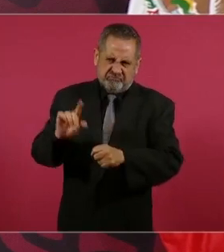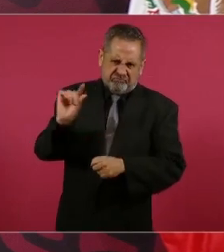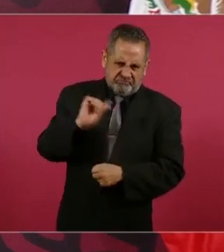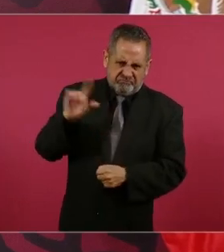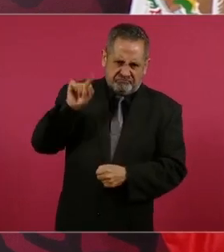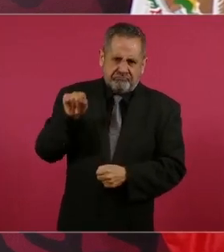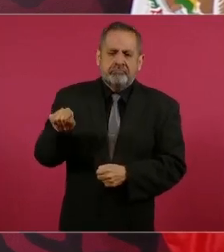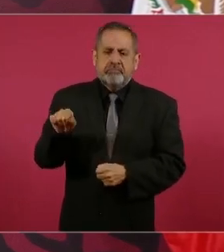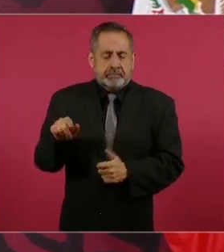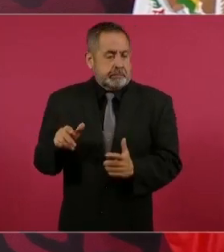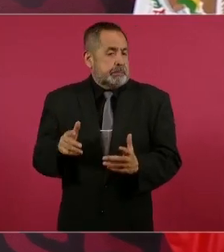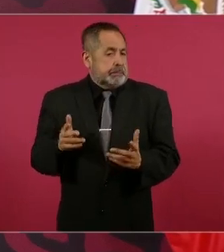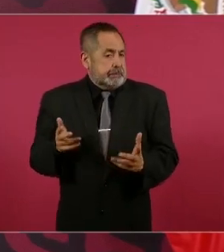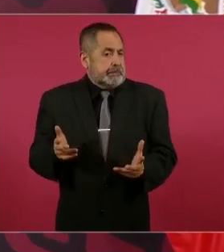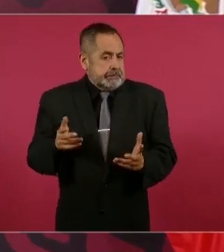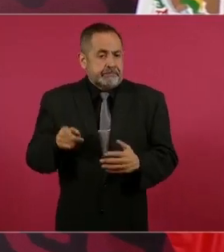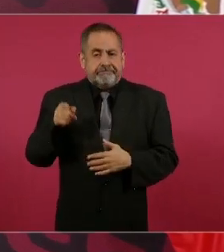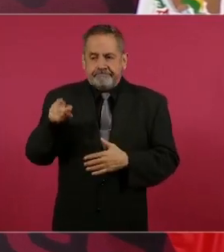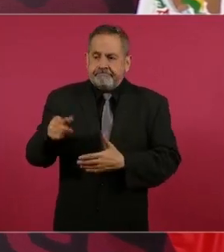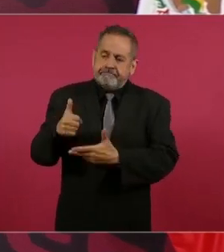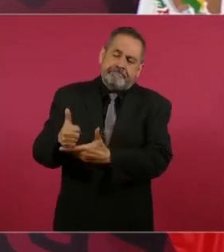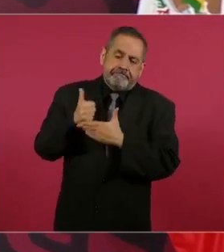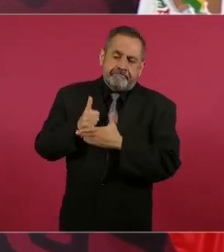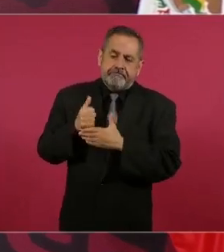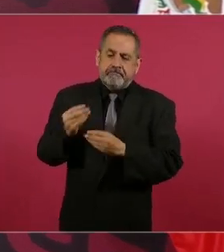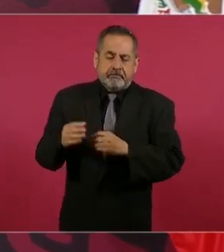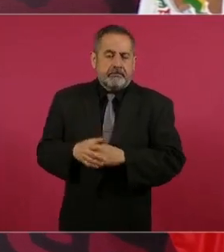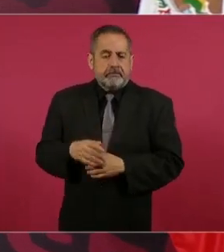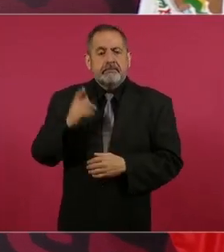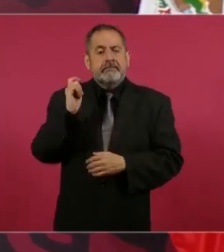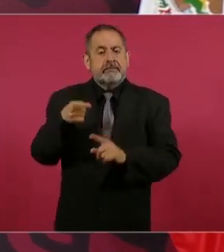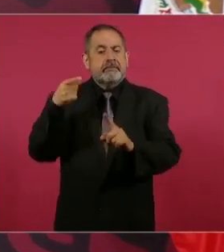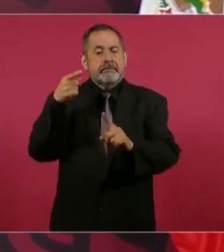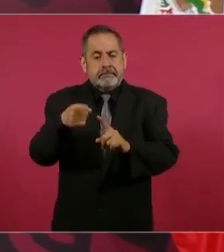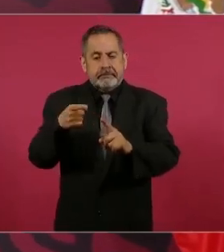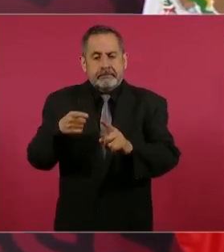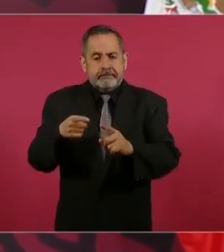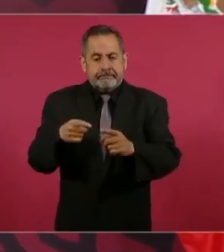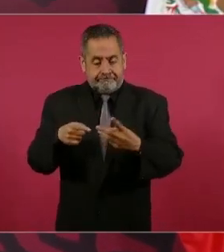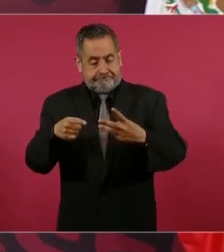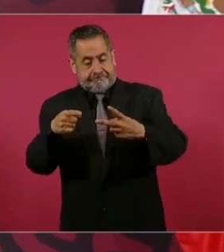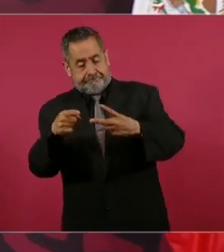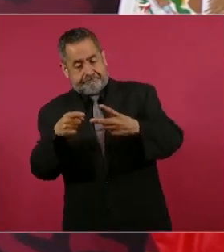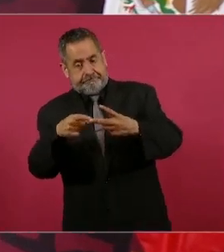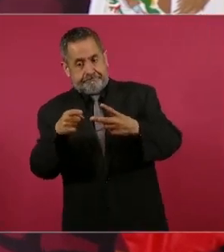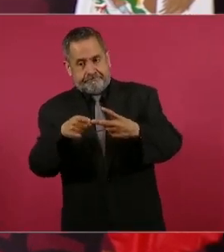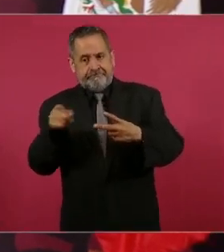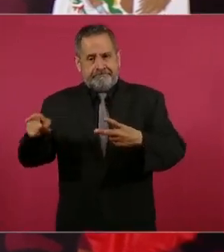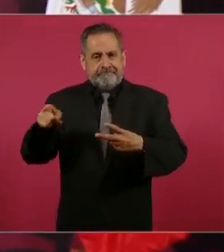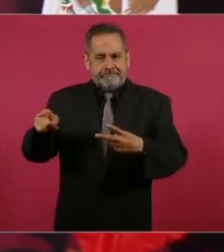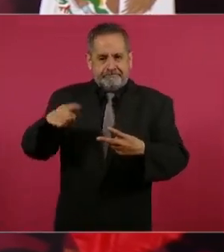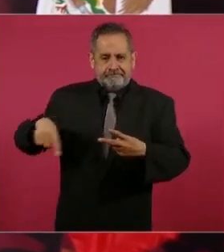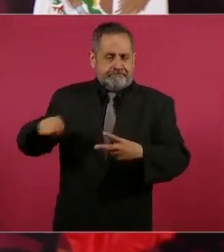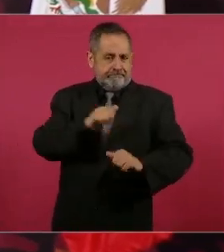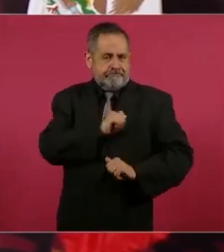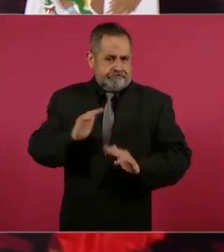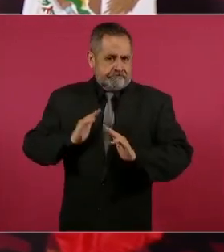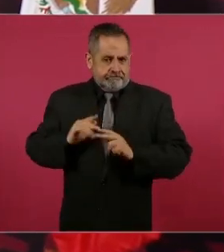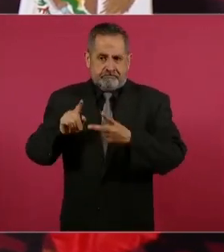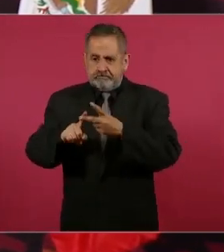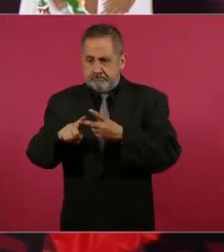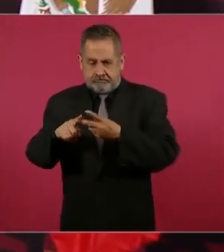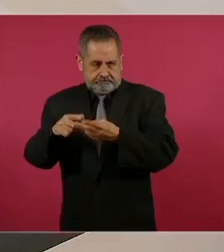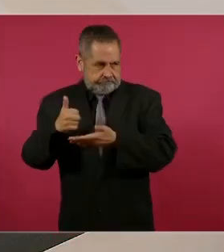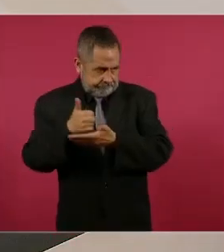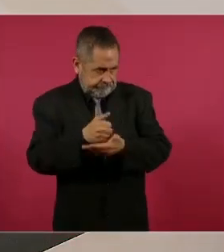Entonces, esto nos ha ayudado mucho. Eso tiene que ver con la segunda misión del Ejército.